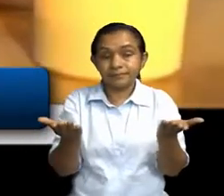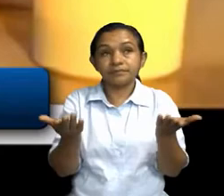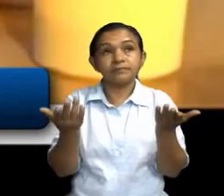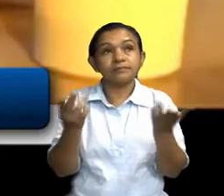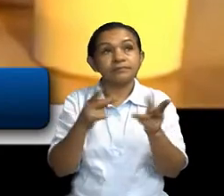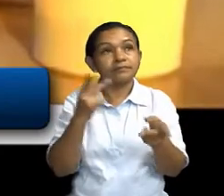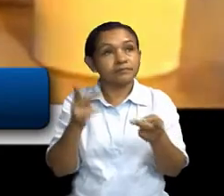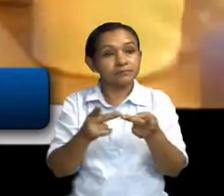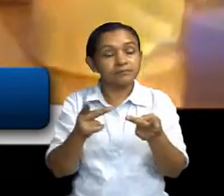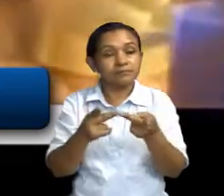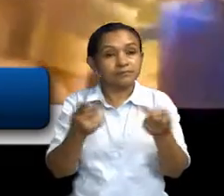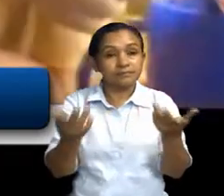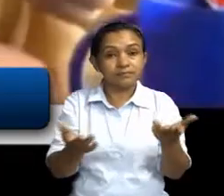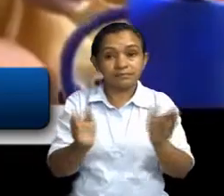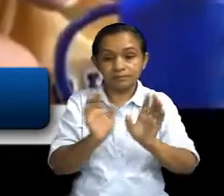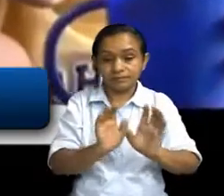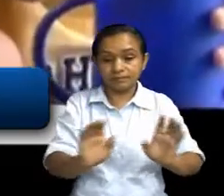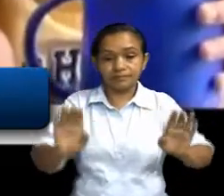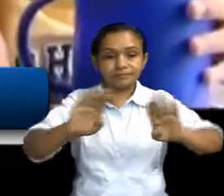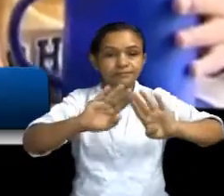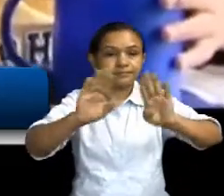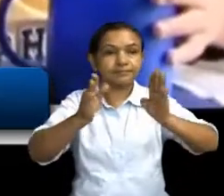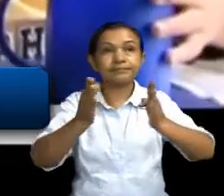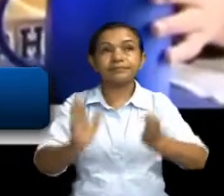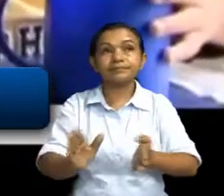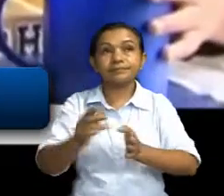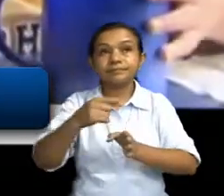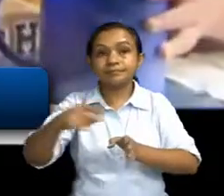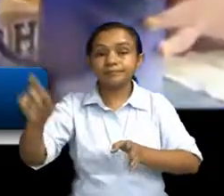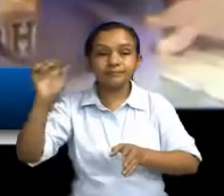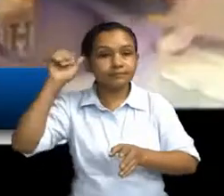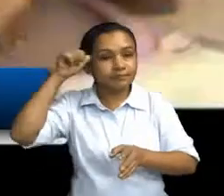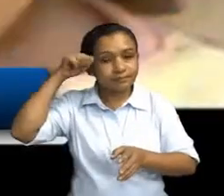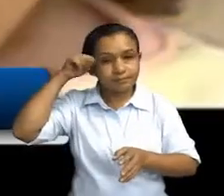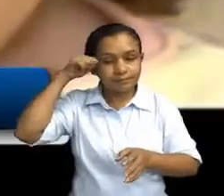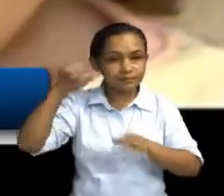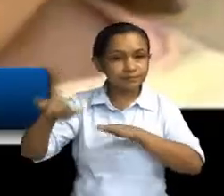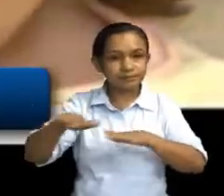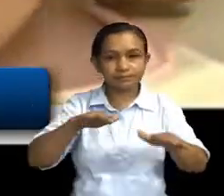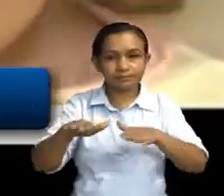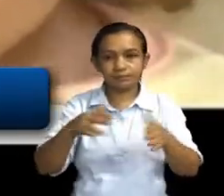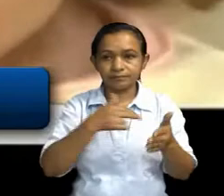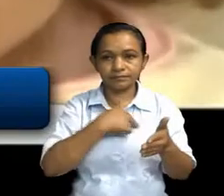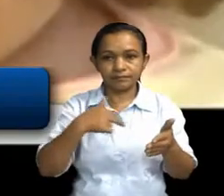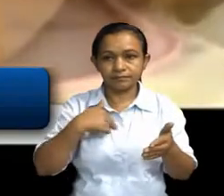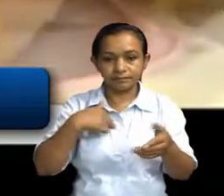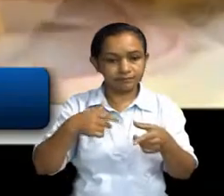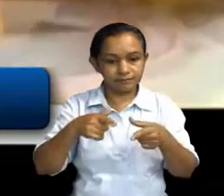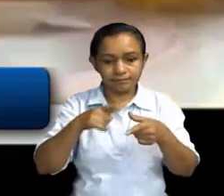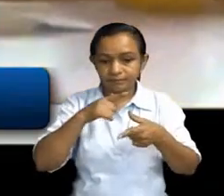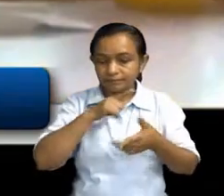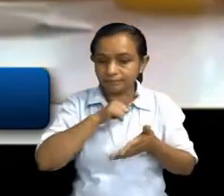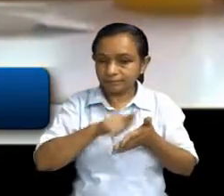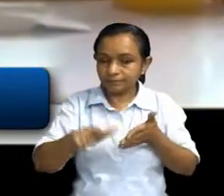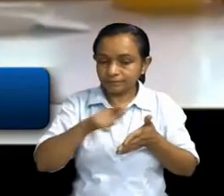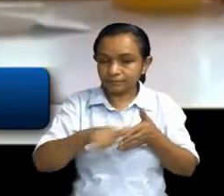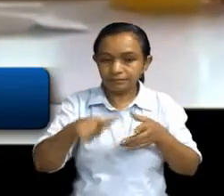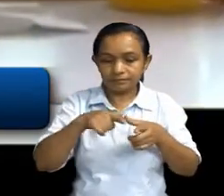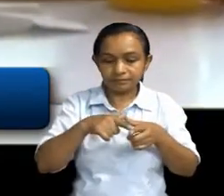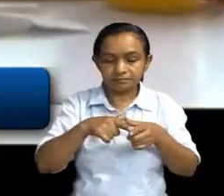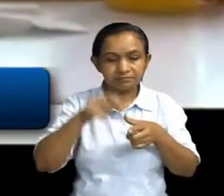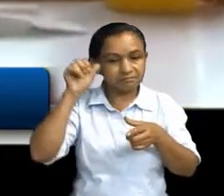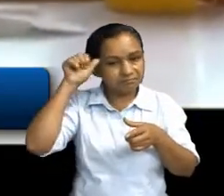Correcto. Entonces, si la niña tiene la capacidad de ir al baño, ella no tiene la capacidad de realmente hacer una limpieza adecuada. Vale. Queda en